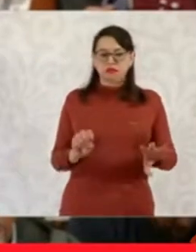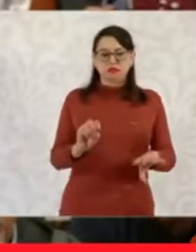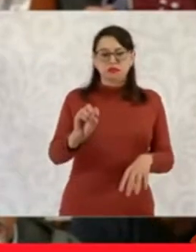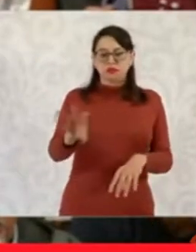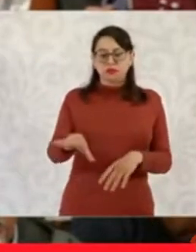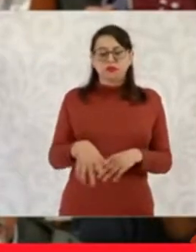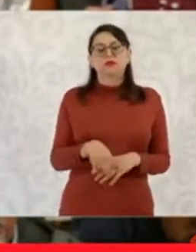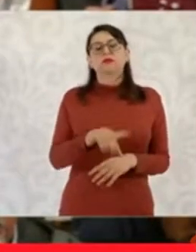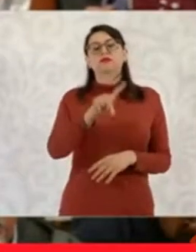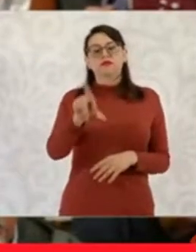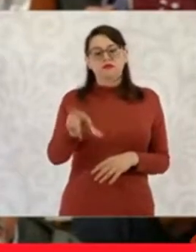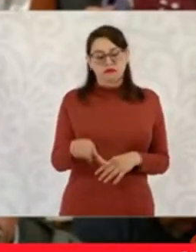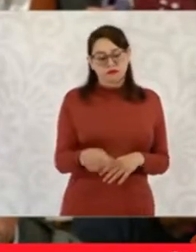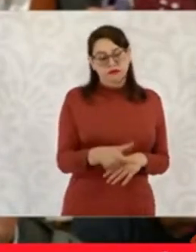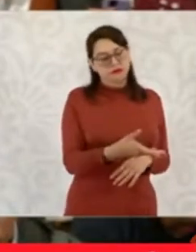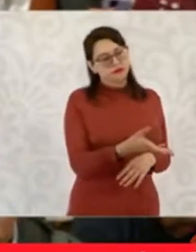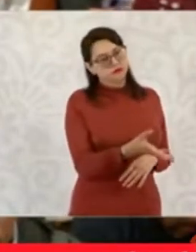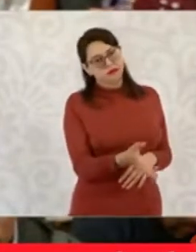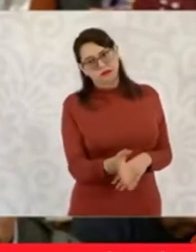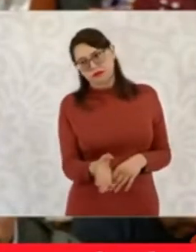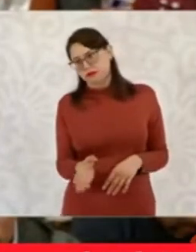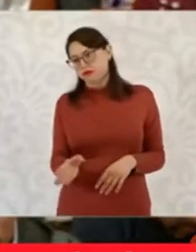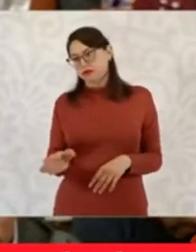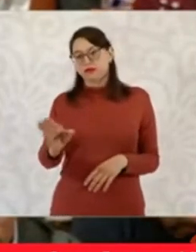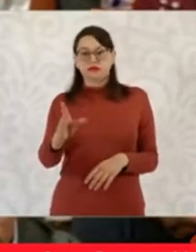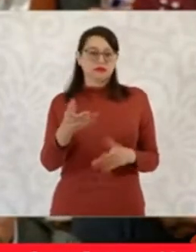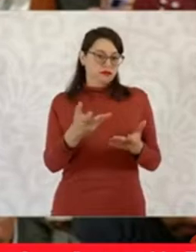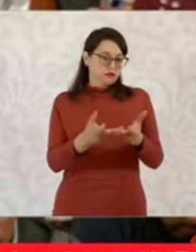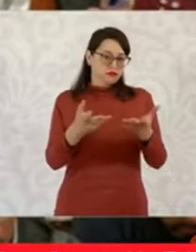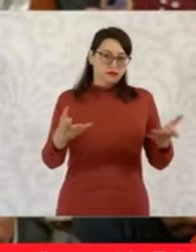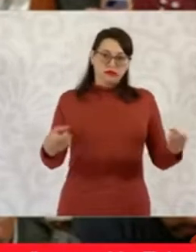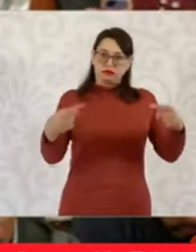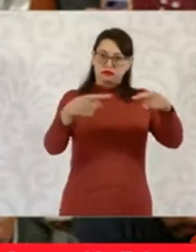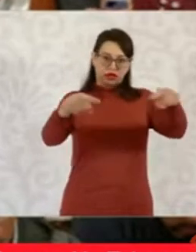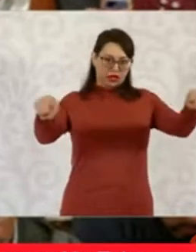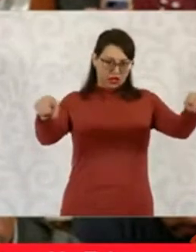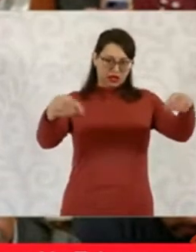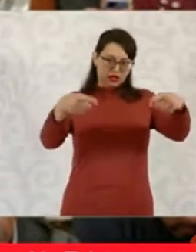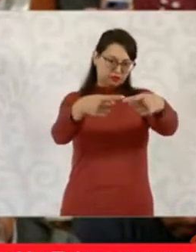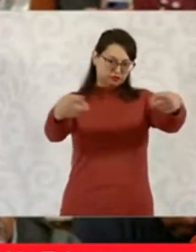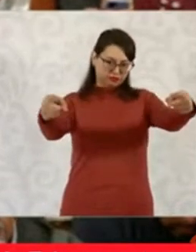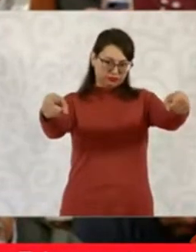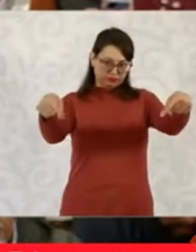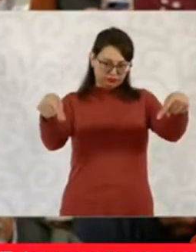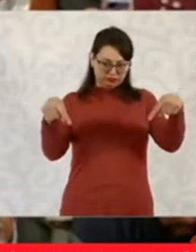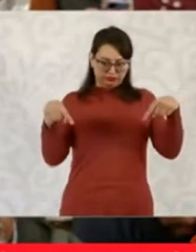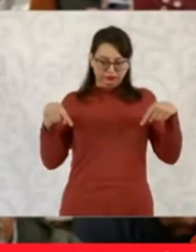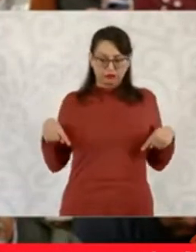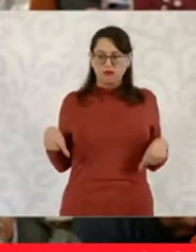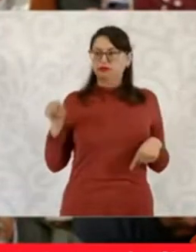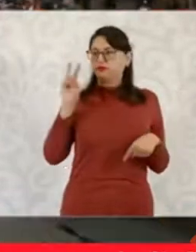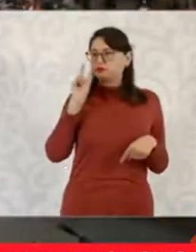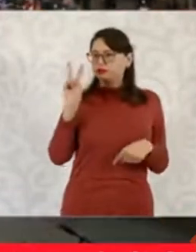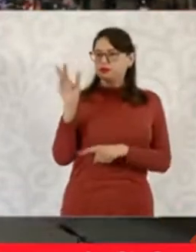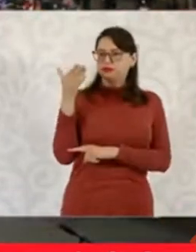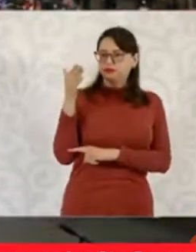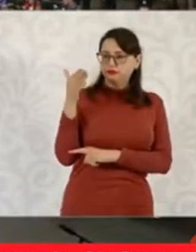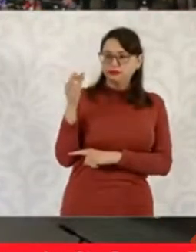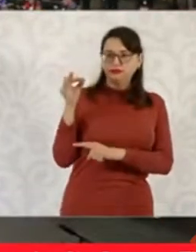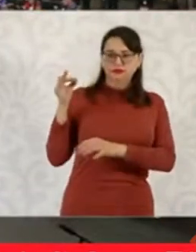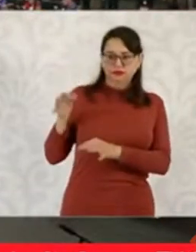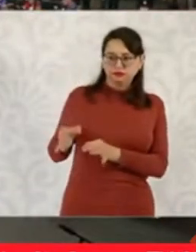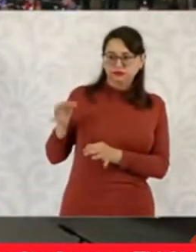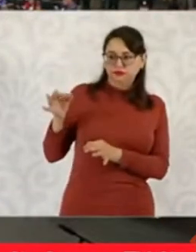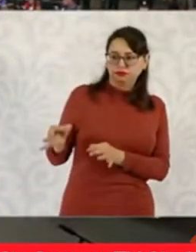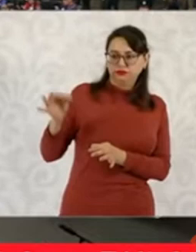Siguiendo el camino, porque es un terreno rectangular, al fondo, pues sigue habiendo banderitas del lado derecho, del lado izquierdo, del